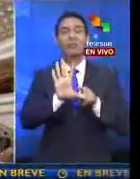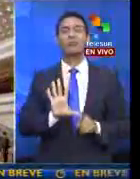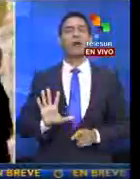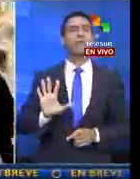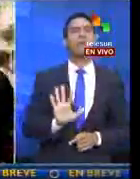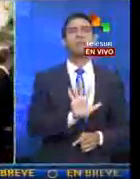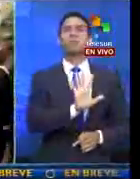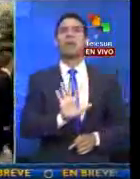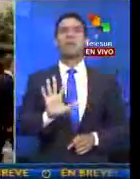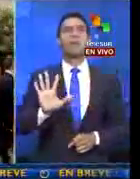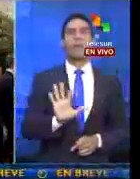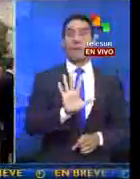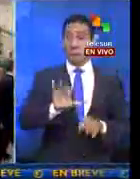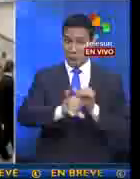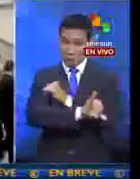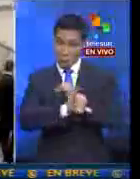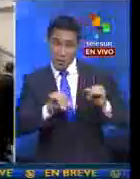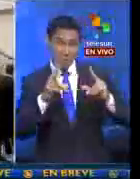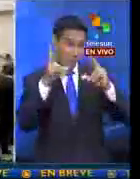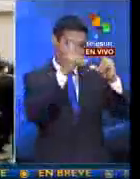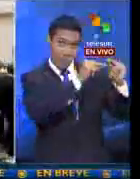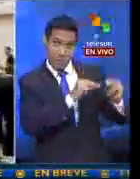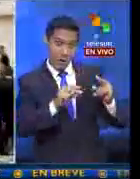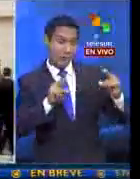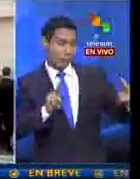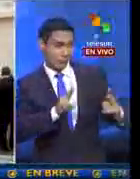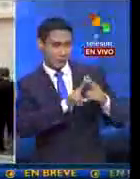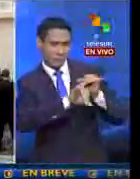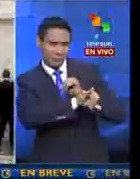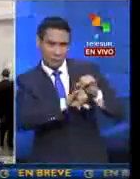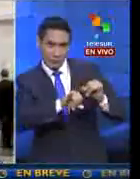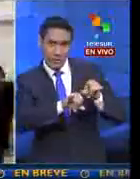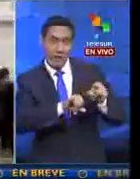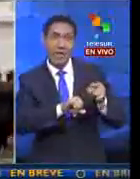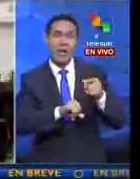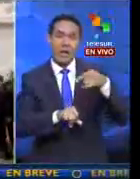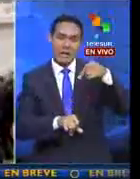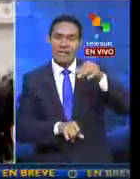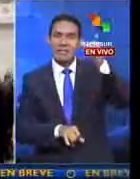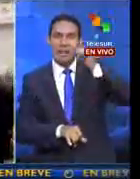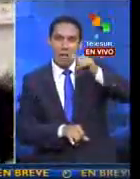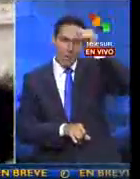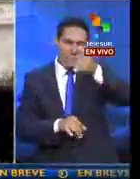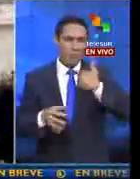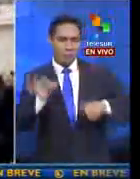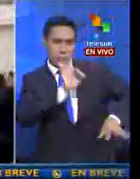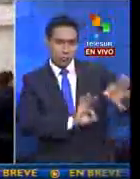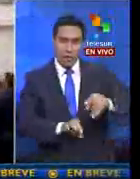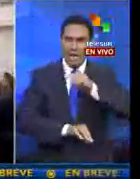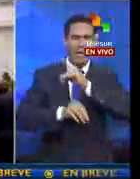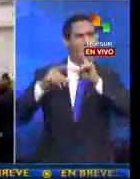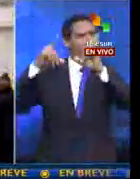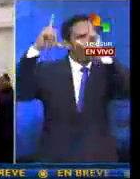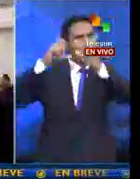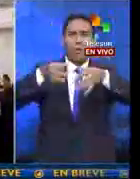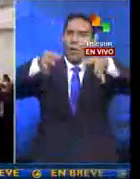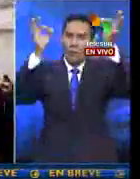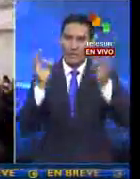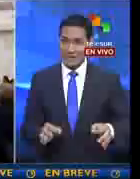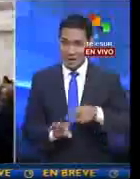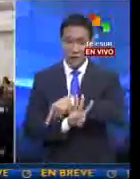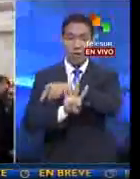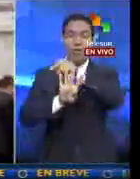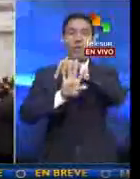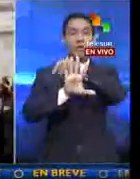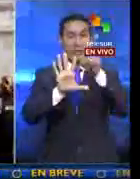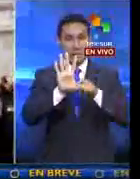Lukashenko al salir de este encuentro que había sido organizado desde este fin de semana. Esta es la fotografía oficial de este encuentro y se